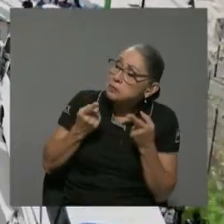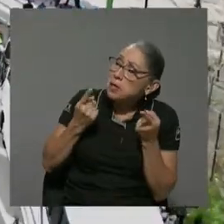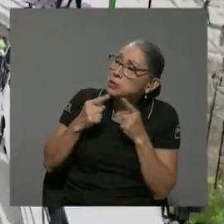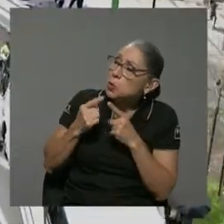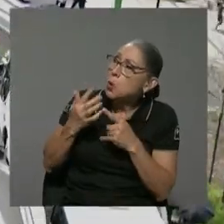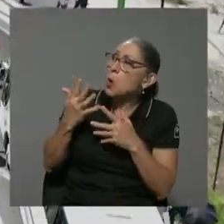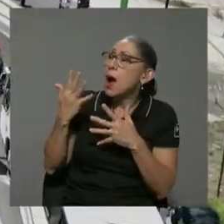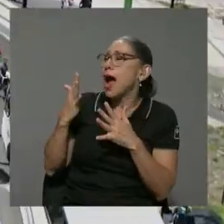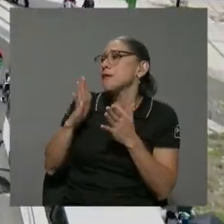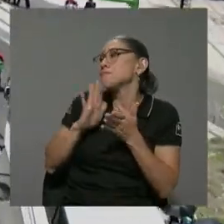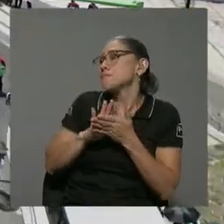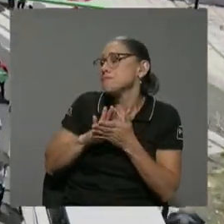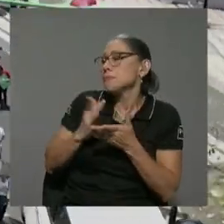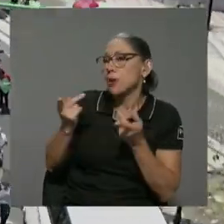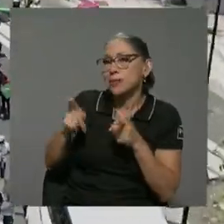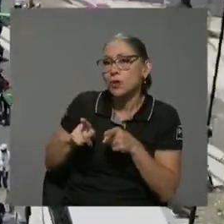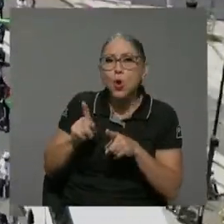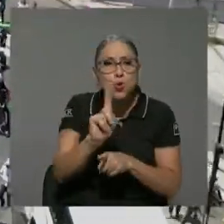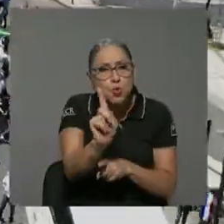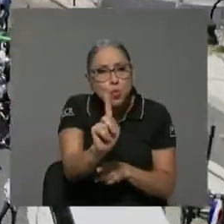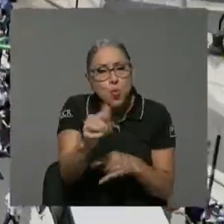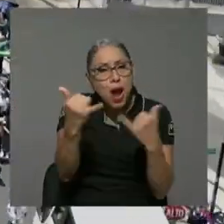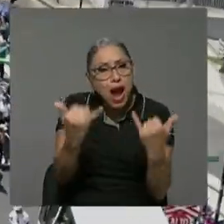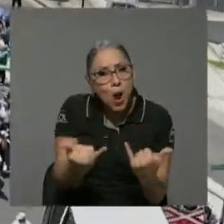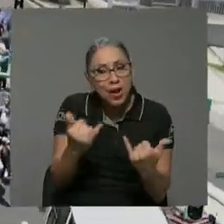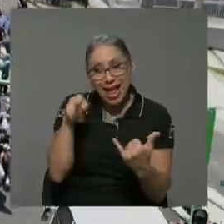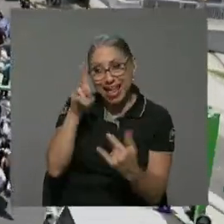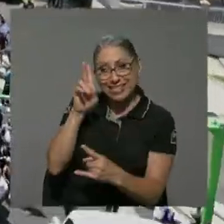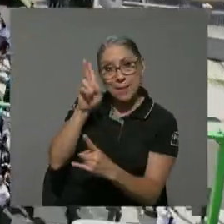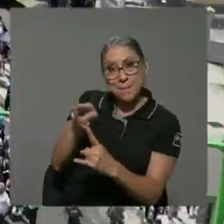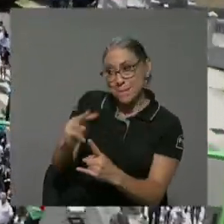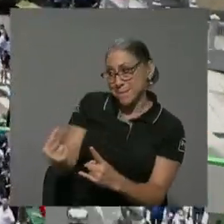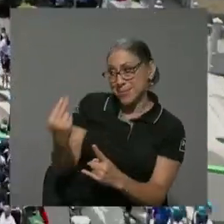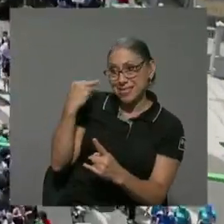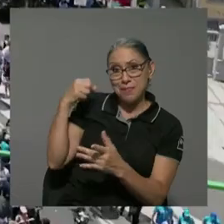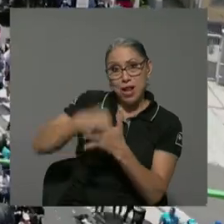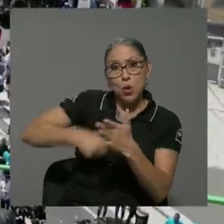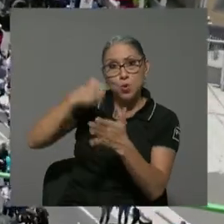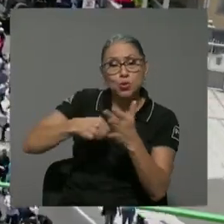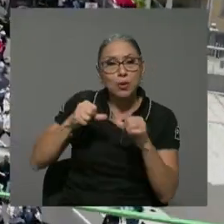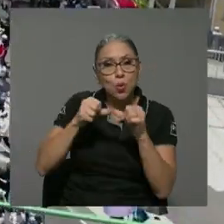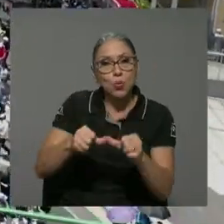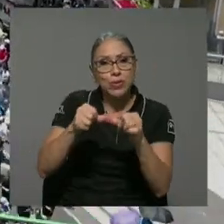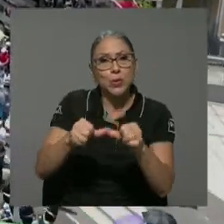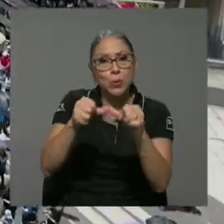lucha continúa. Sí. O sea, es que la misma lucha de